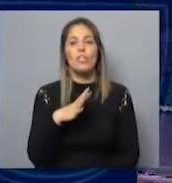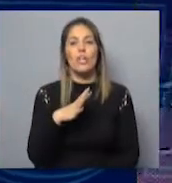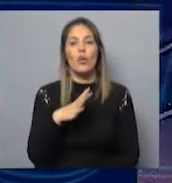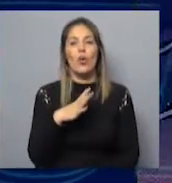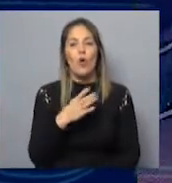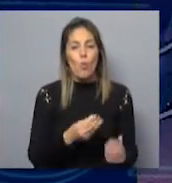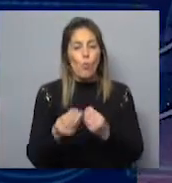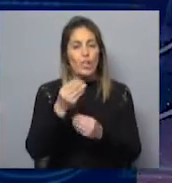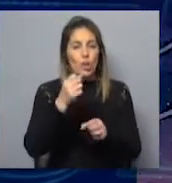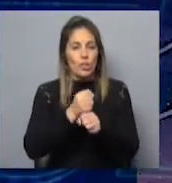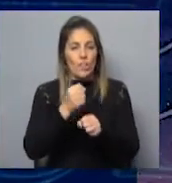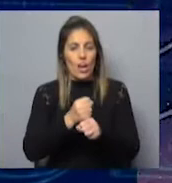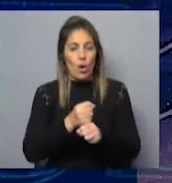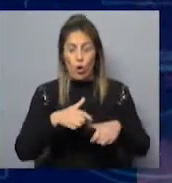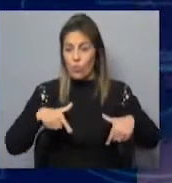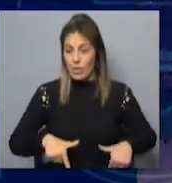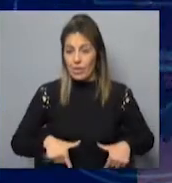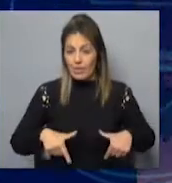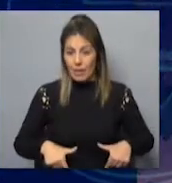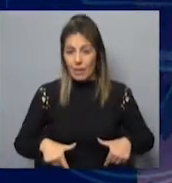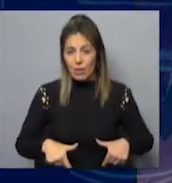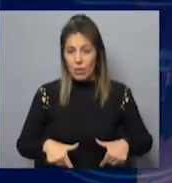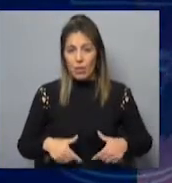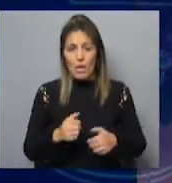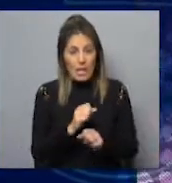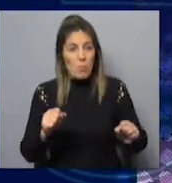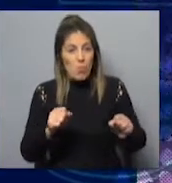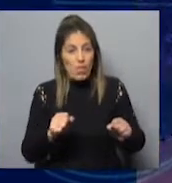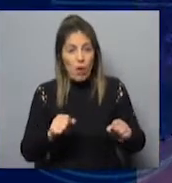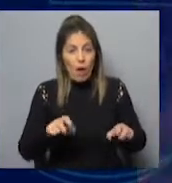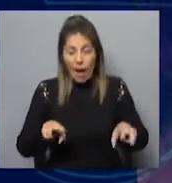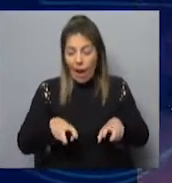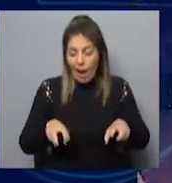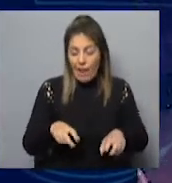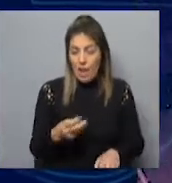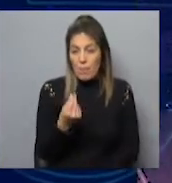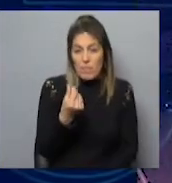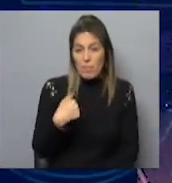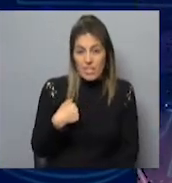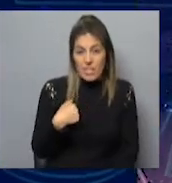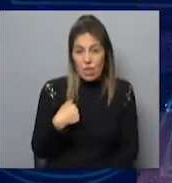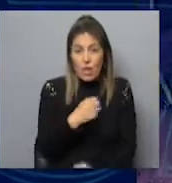en un ministerio que no tengo mi dinero que pueda alquilar